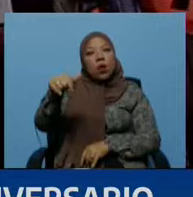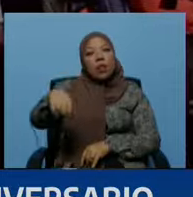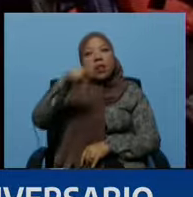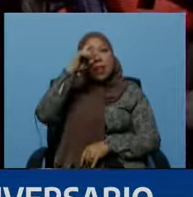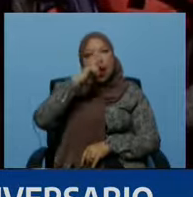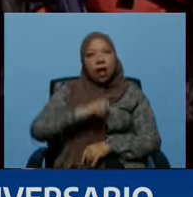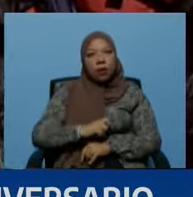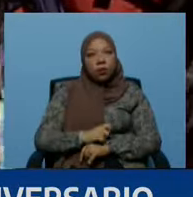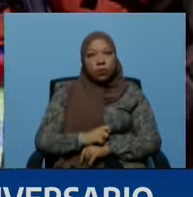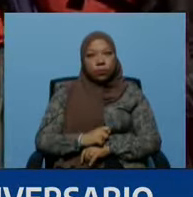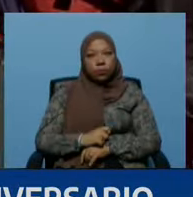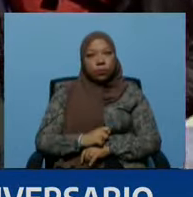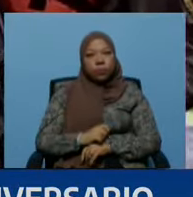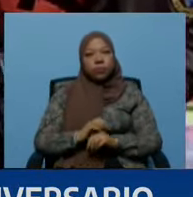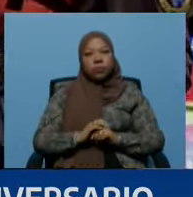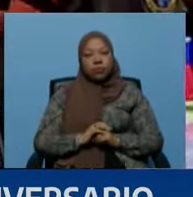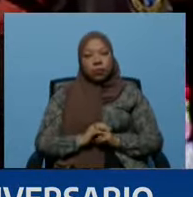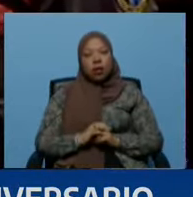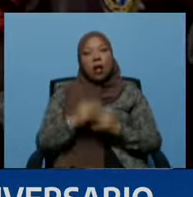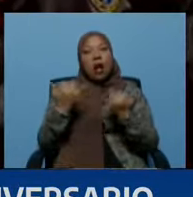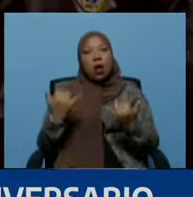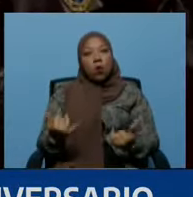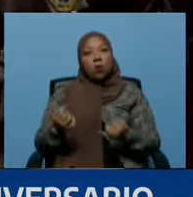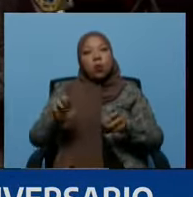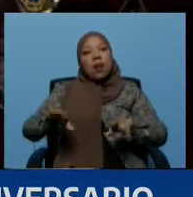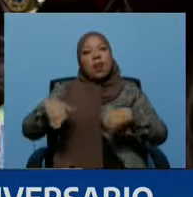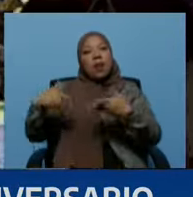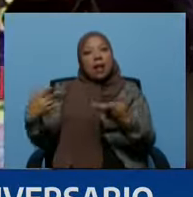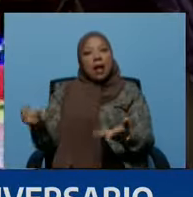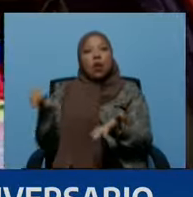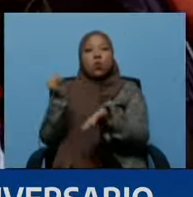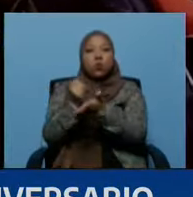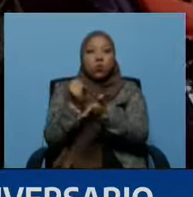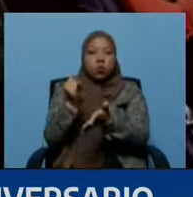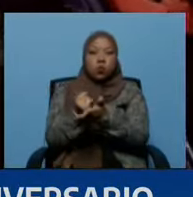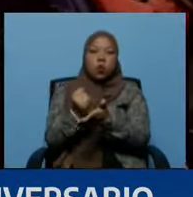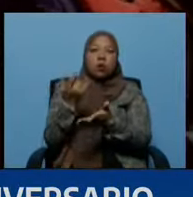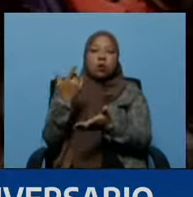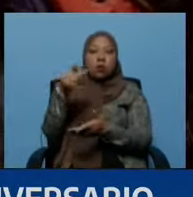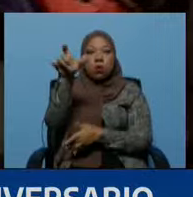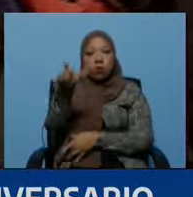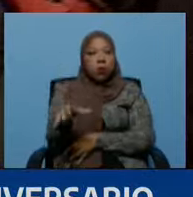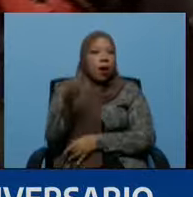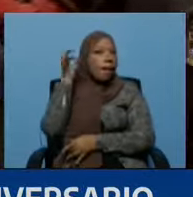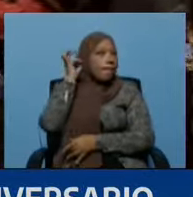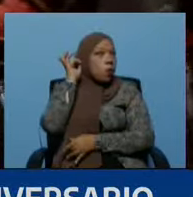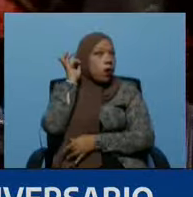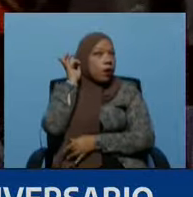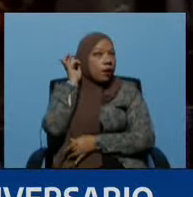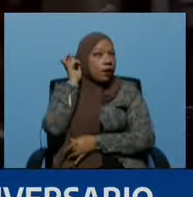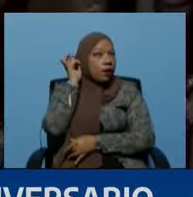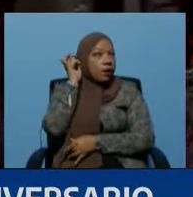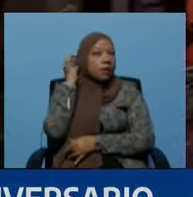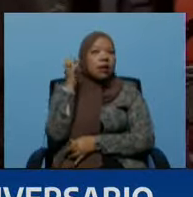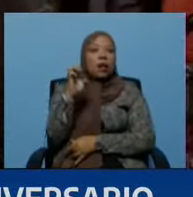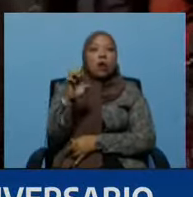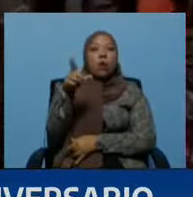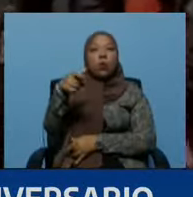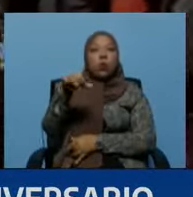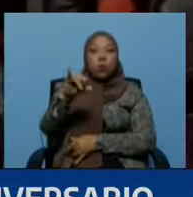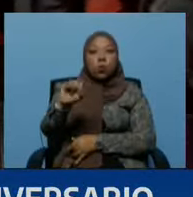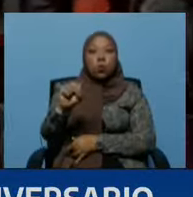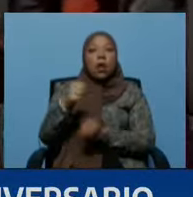Bolivariana. Entrega de presente institucional. Hace entrega el alférez mayor Silvestre Arangón Víctor y el alférez